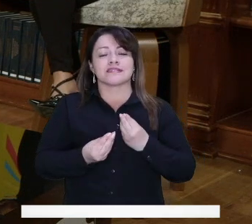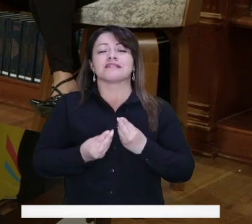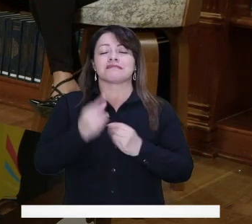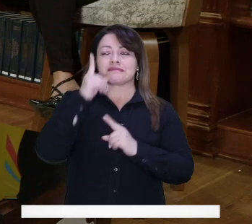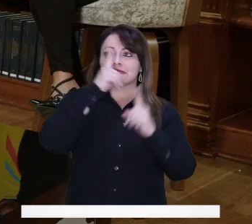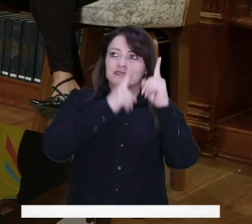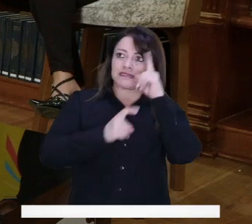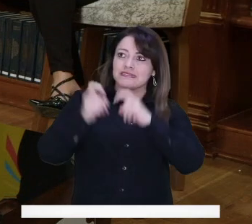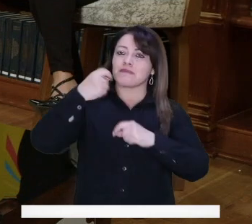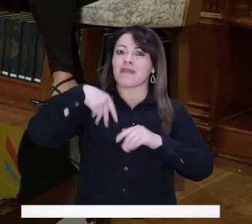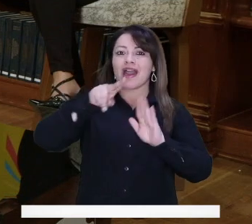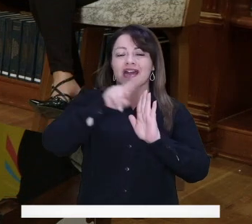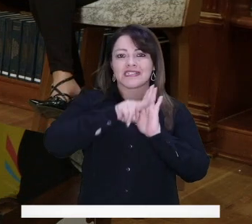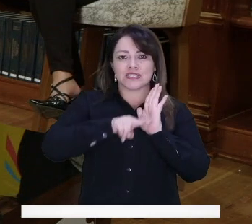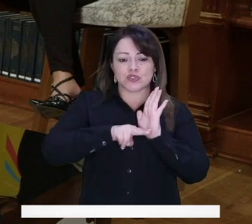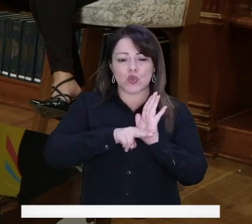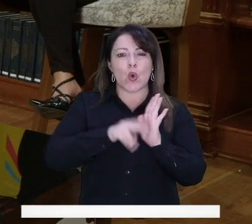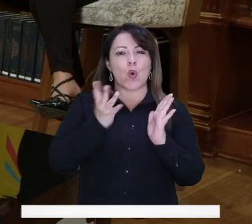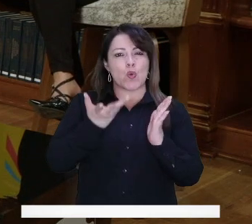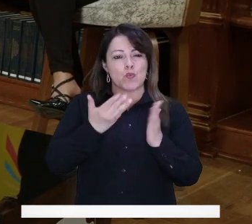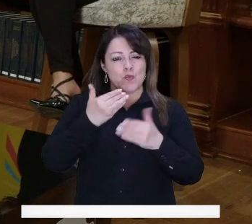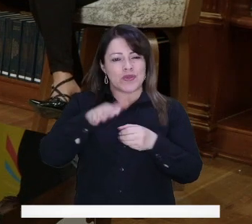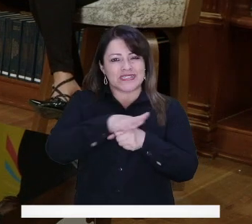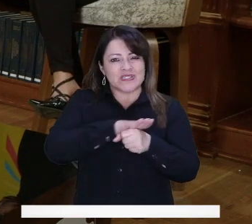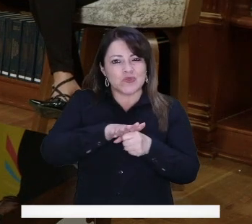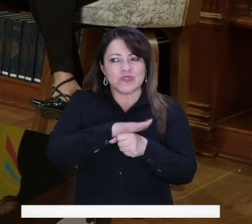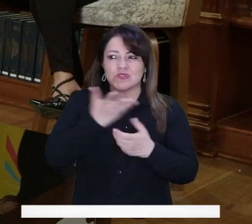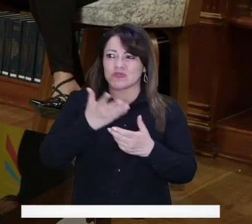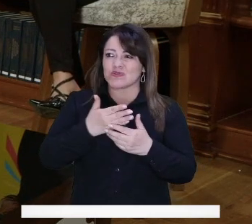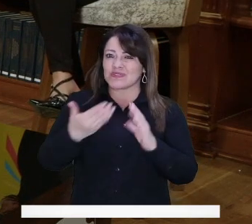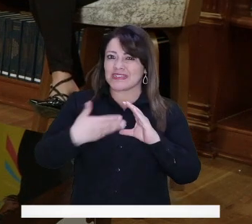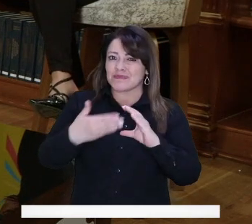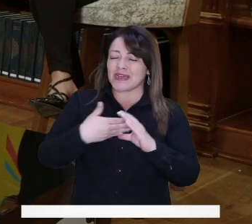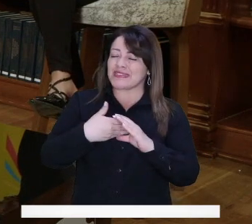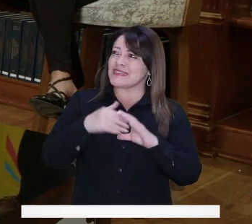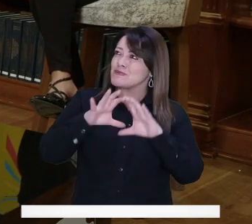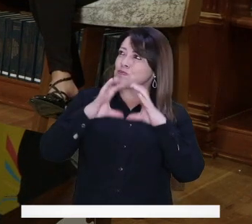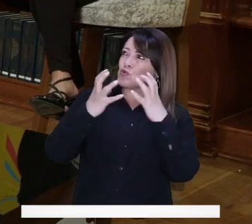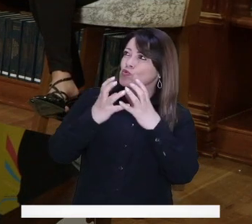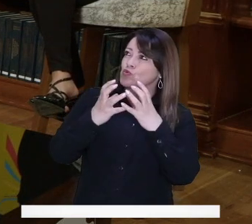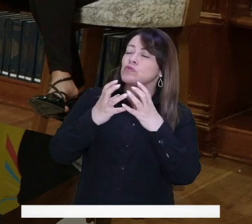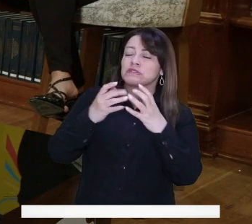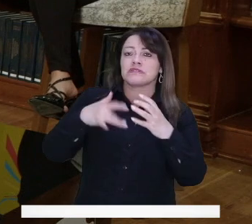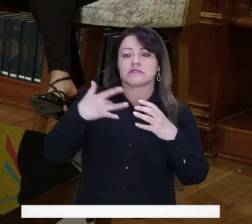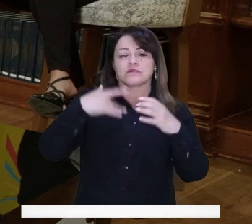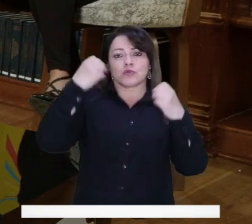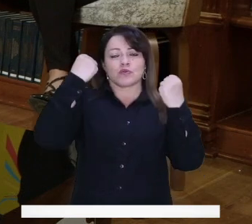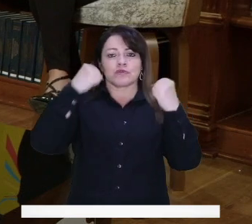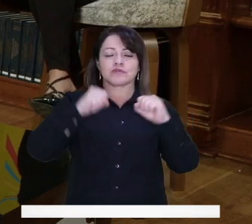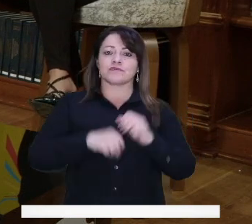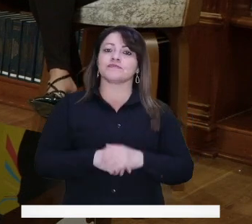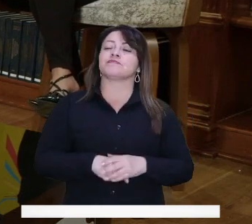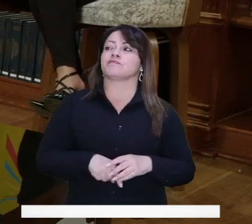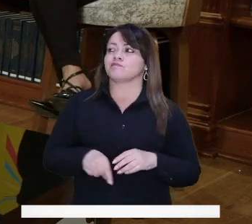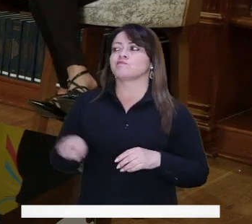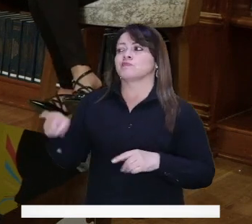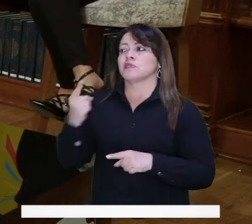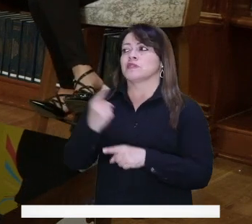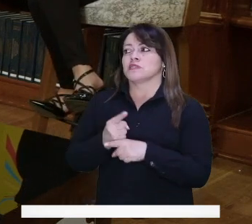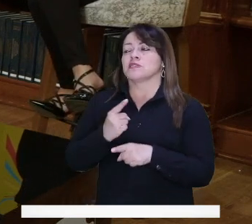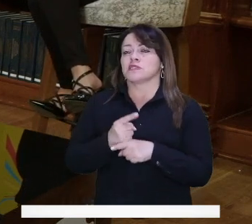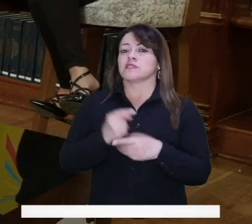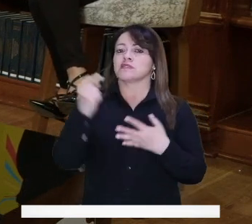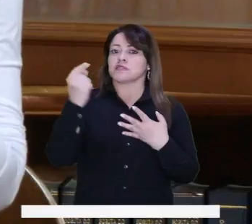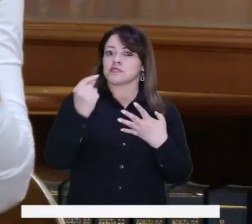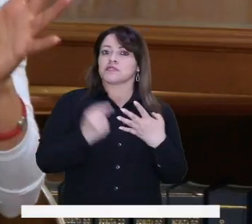de políticas de adaptación y mitigación frente a la crisis climática que vive el planeta. Ahí tenemos como varias aristas, por